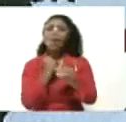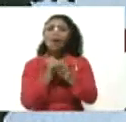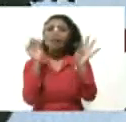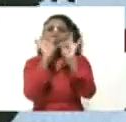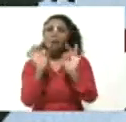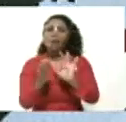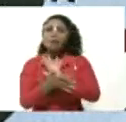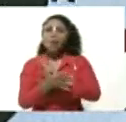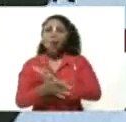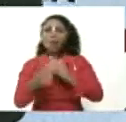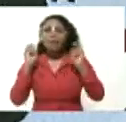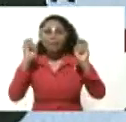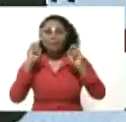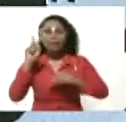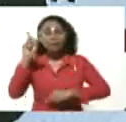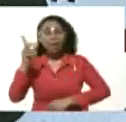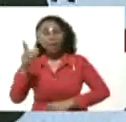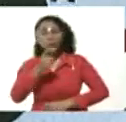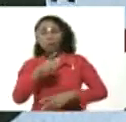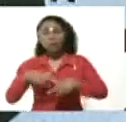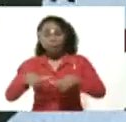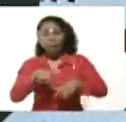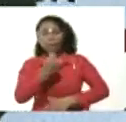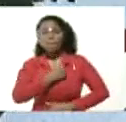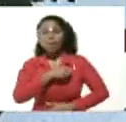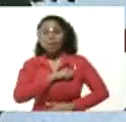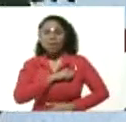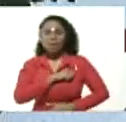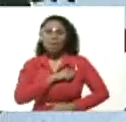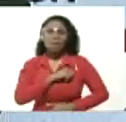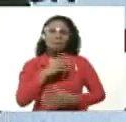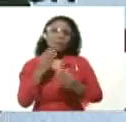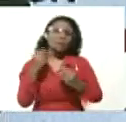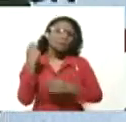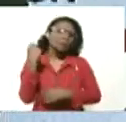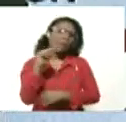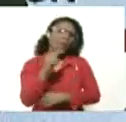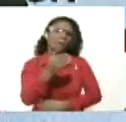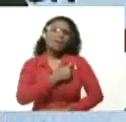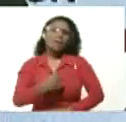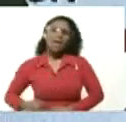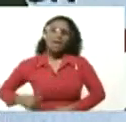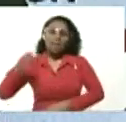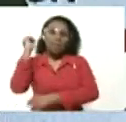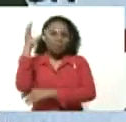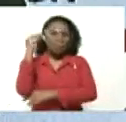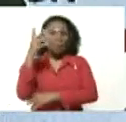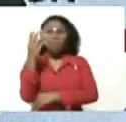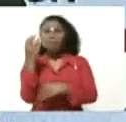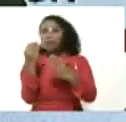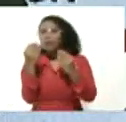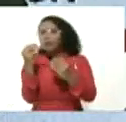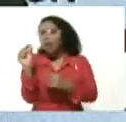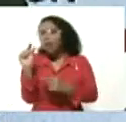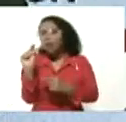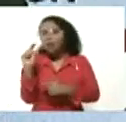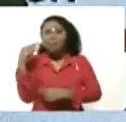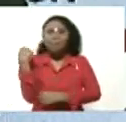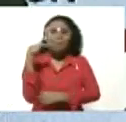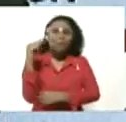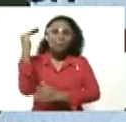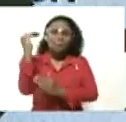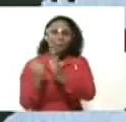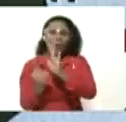lugares donde tienen lugar en España. Por mucho menos, presidente de la Asamblea, por mucho menos de lo que hizo en Venezuela el señor